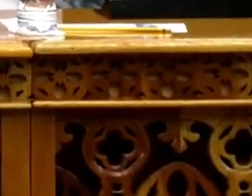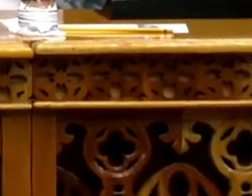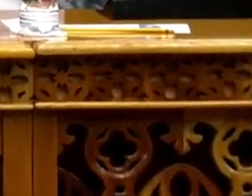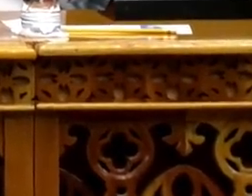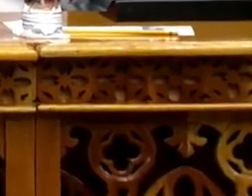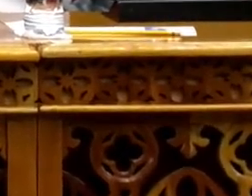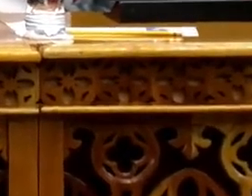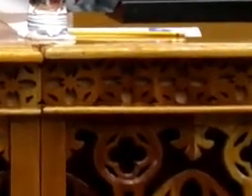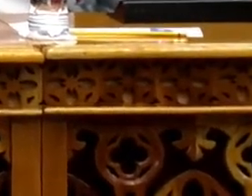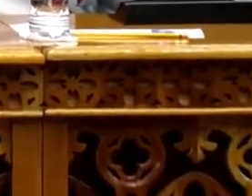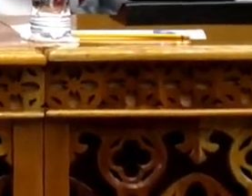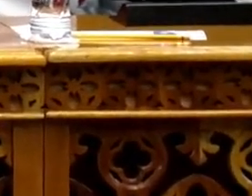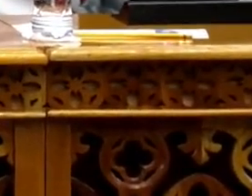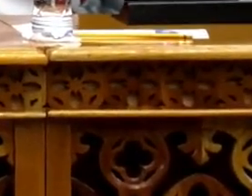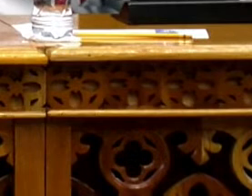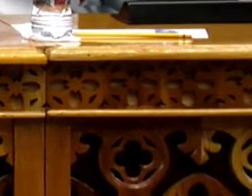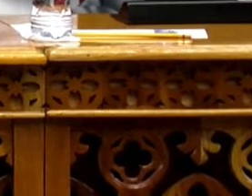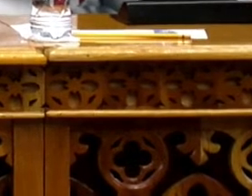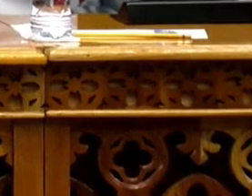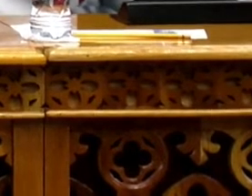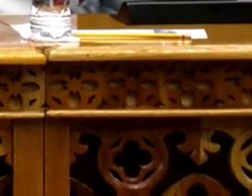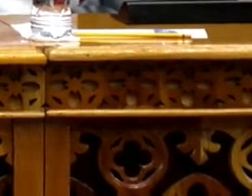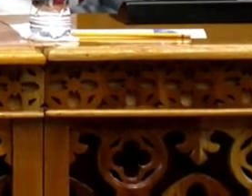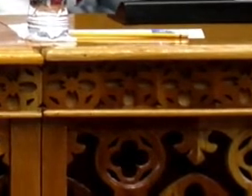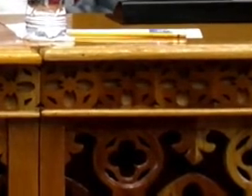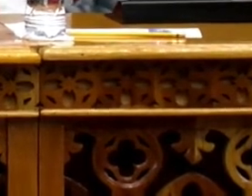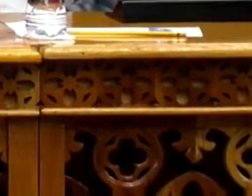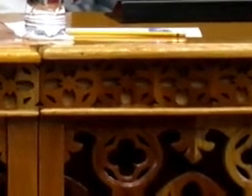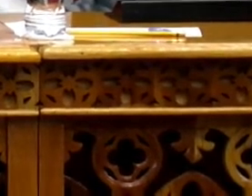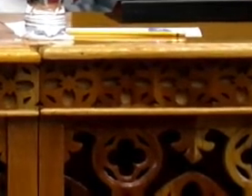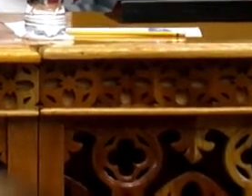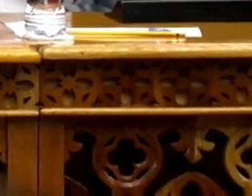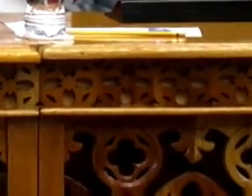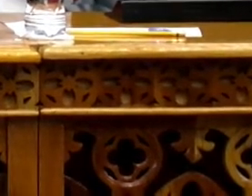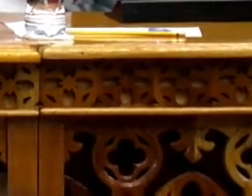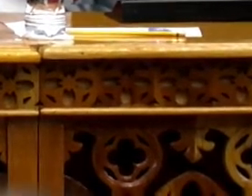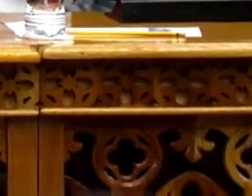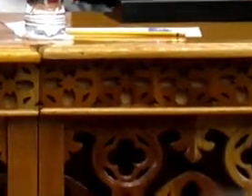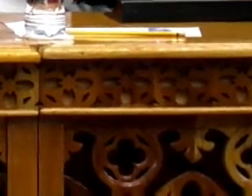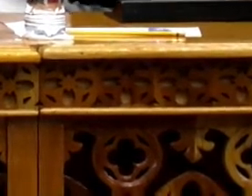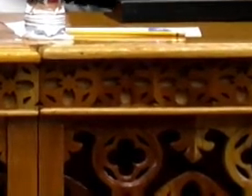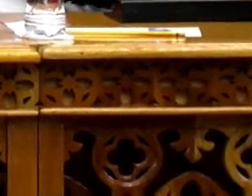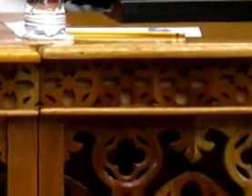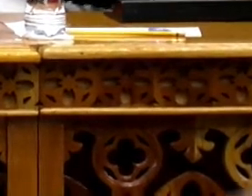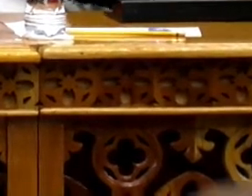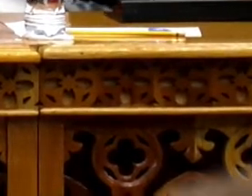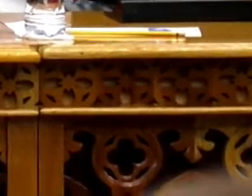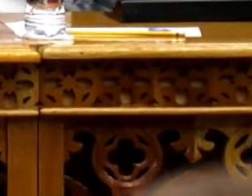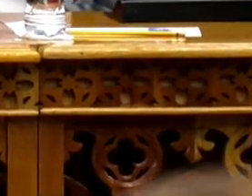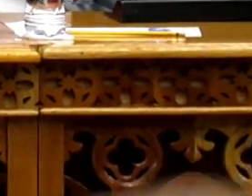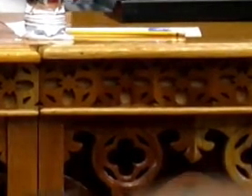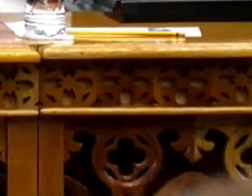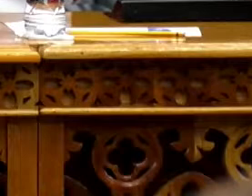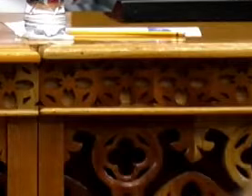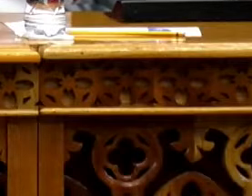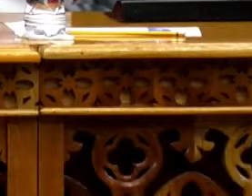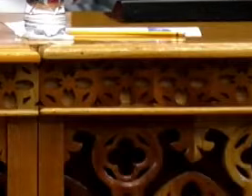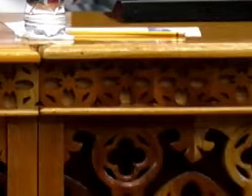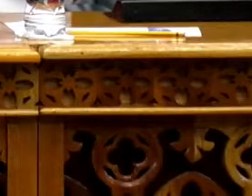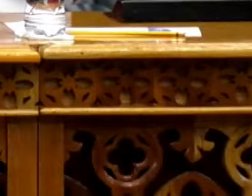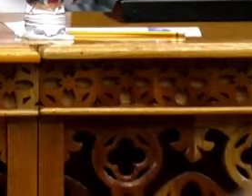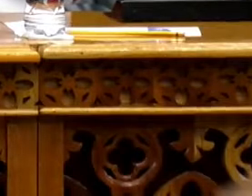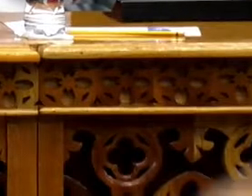en curso. Agradezco la presencia de quienes nos acompañan en el recinto legislativo y a